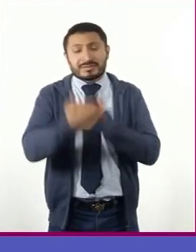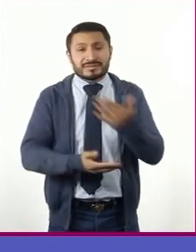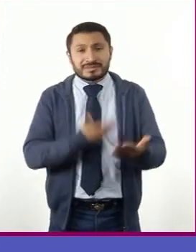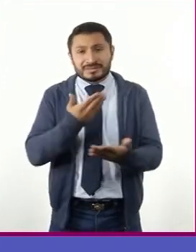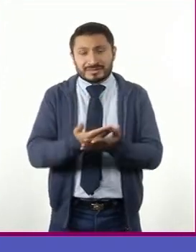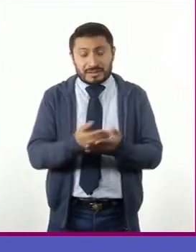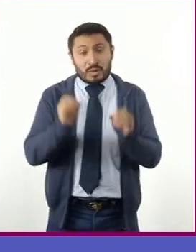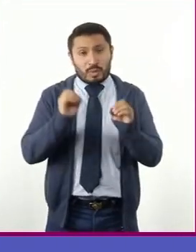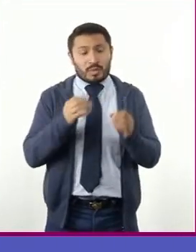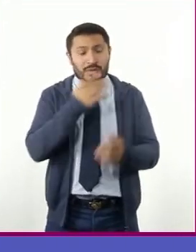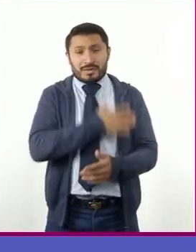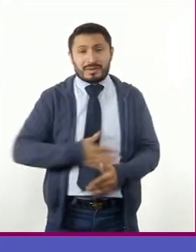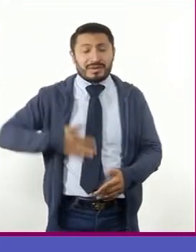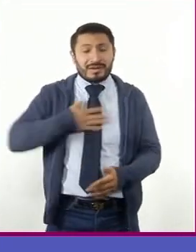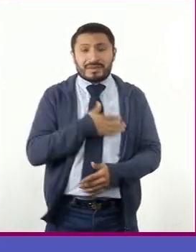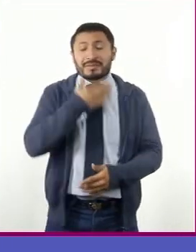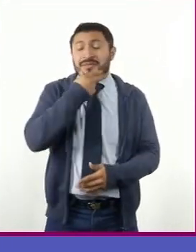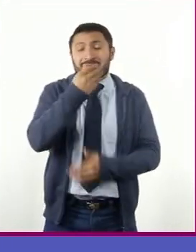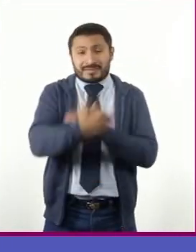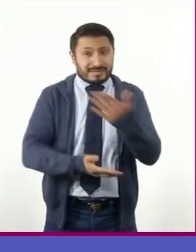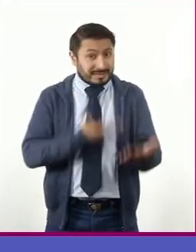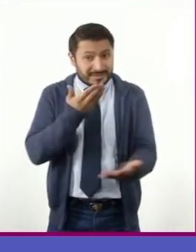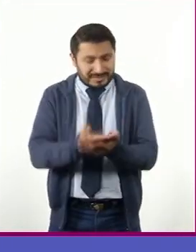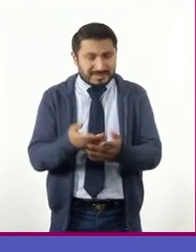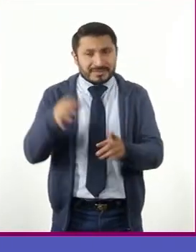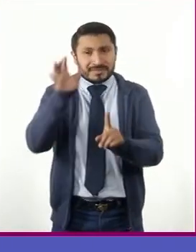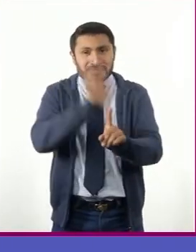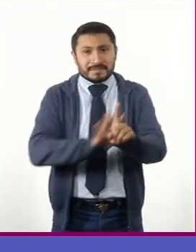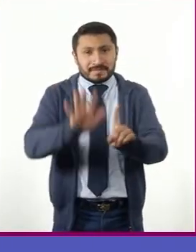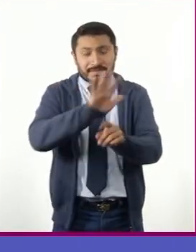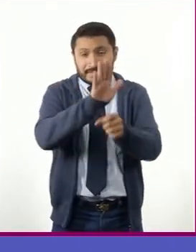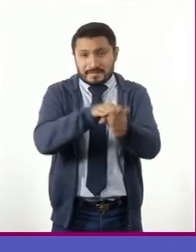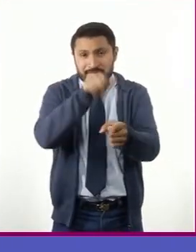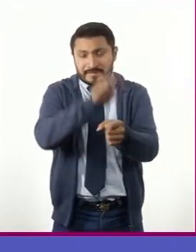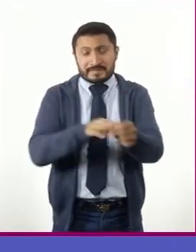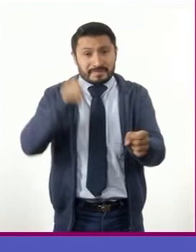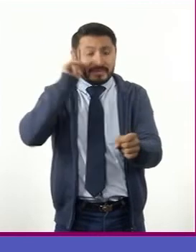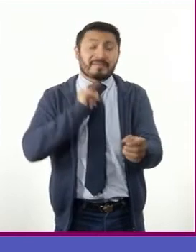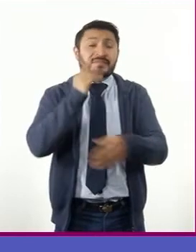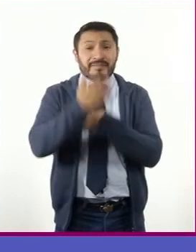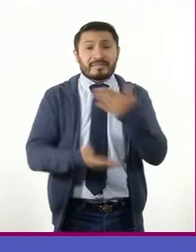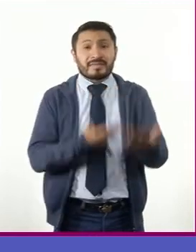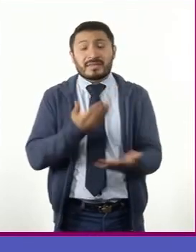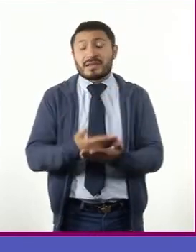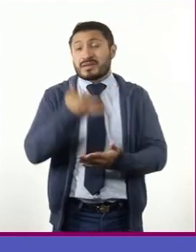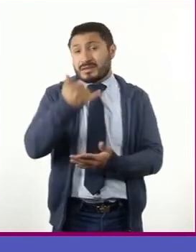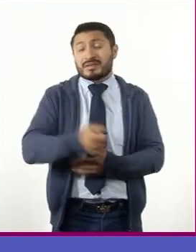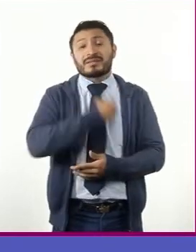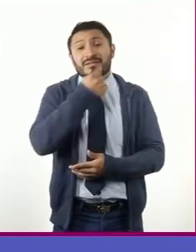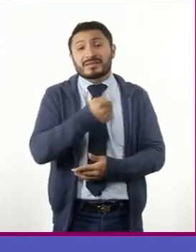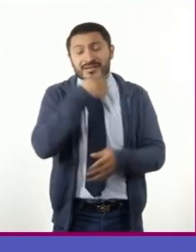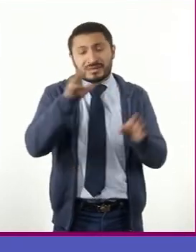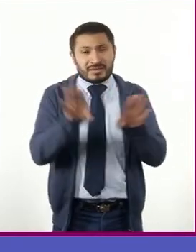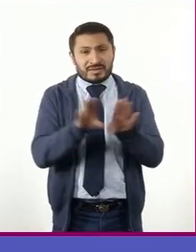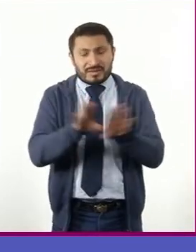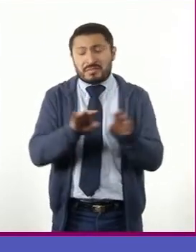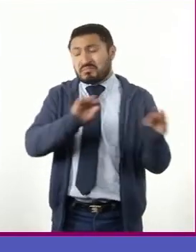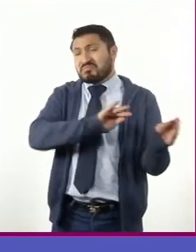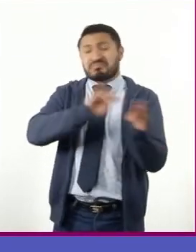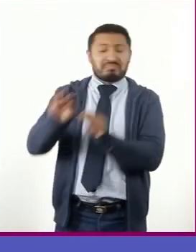los amantes corteses que cortejan a las damas. Y los ancianos, por ejemplo, quedaban relegados muchas veces a